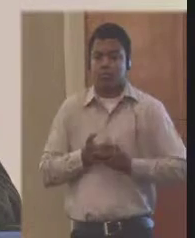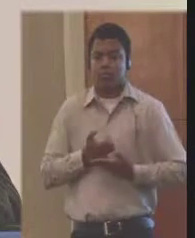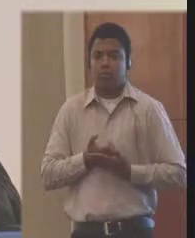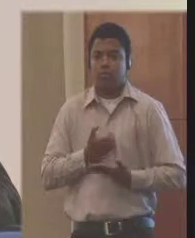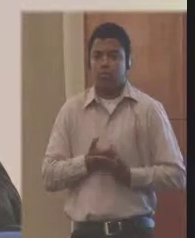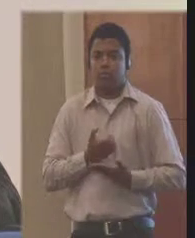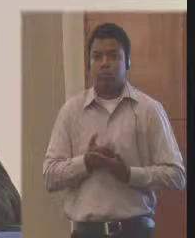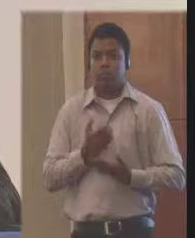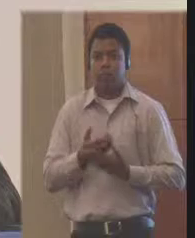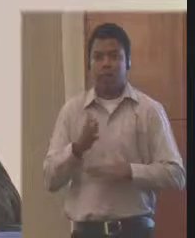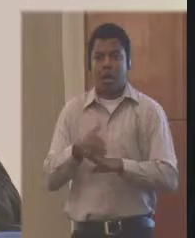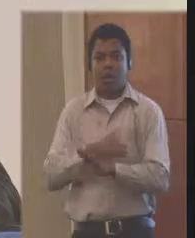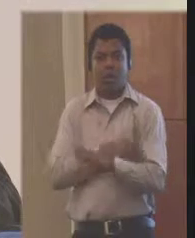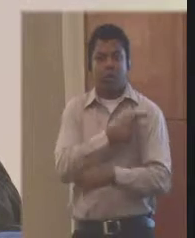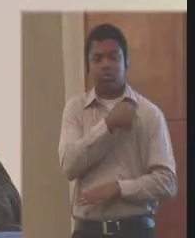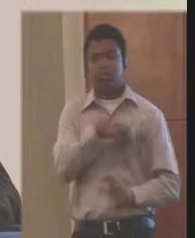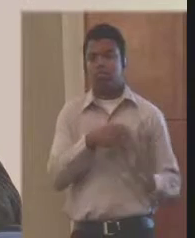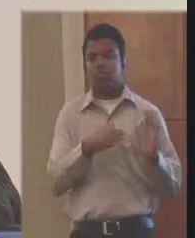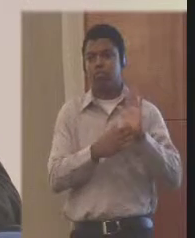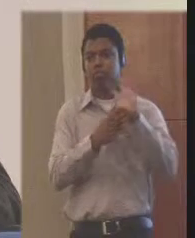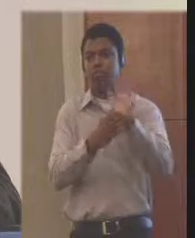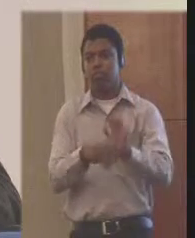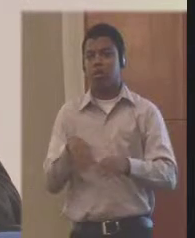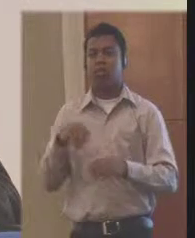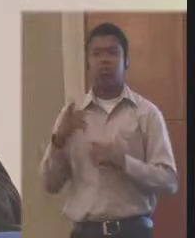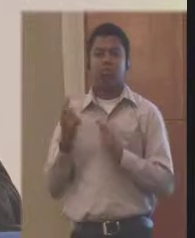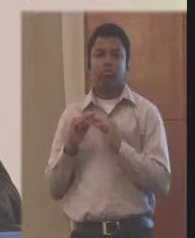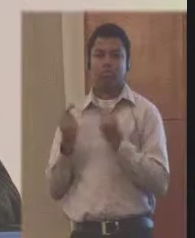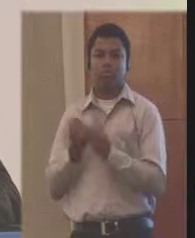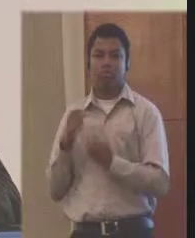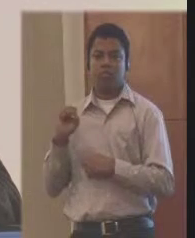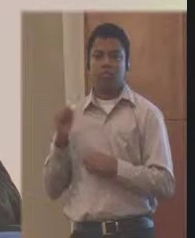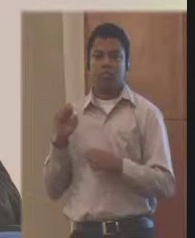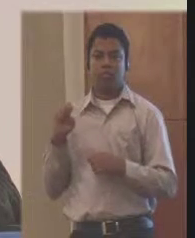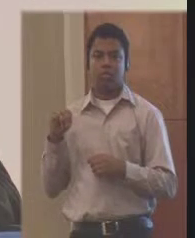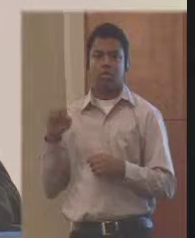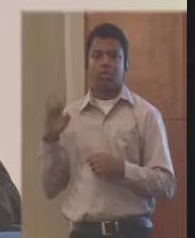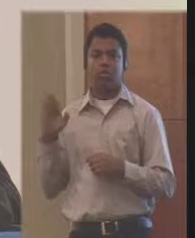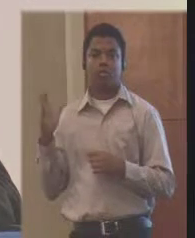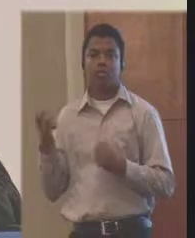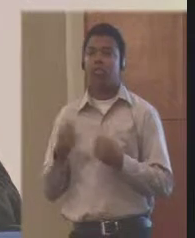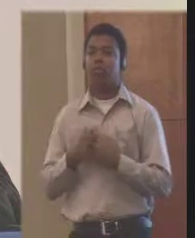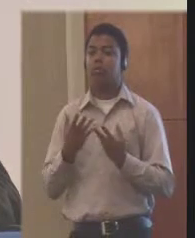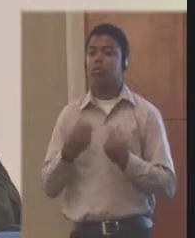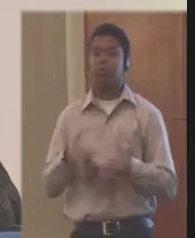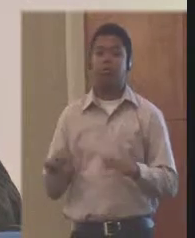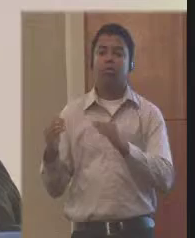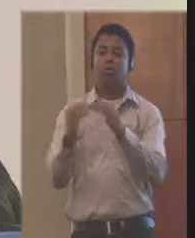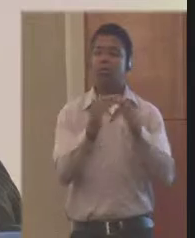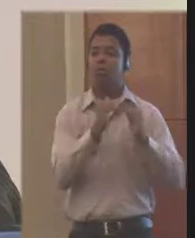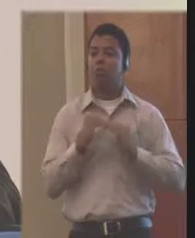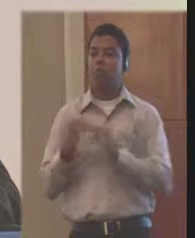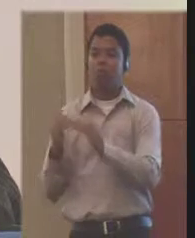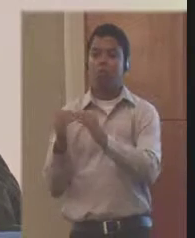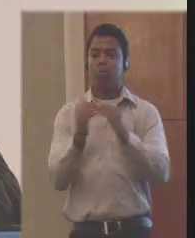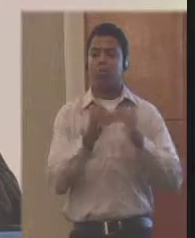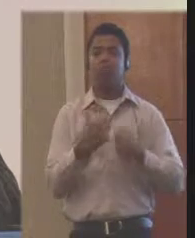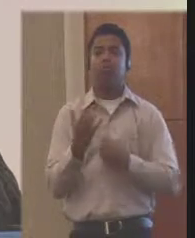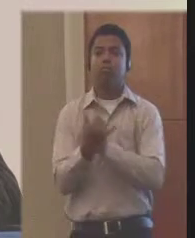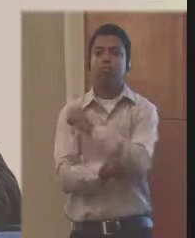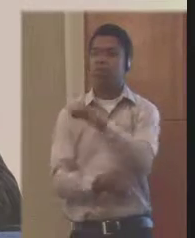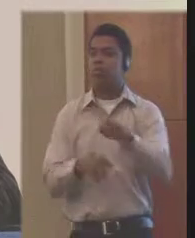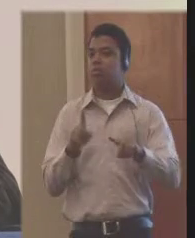del CEMEX, modelos de la igualdad de género que se practica en países como Chile,